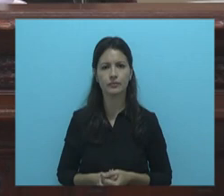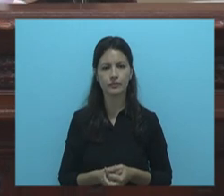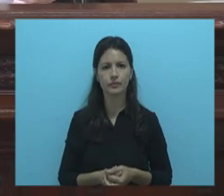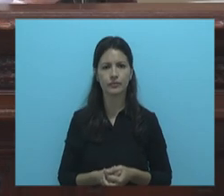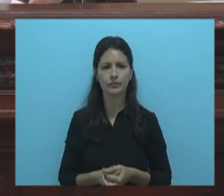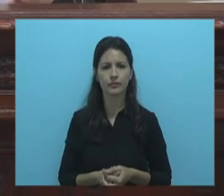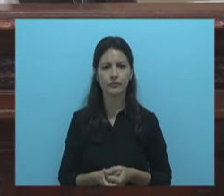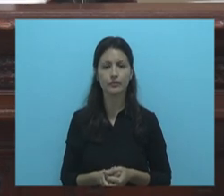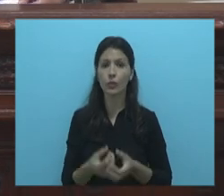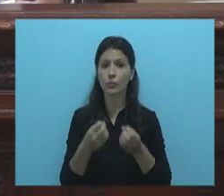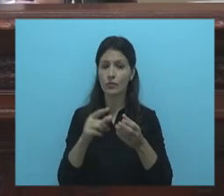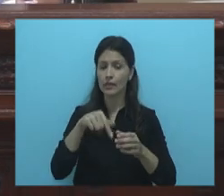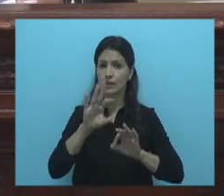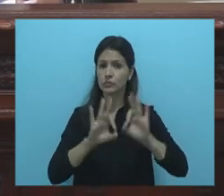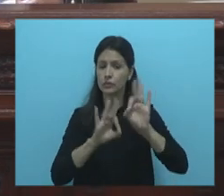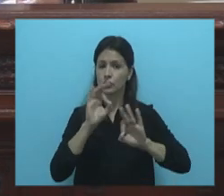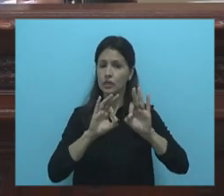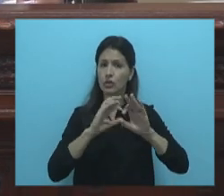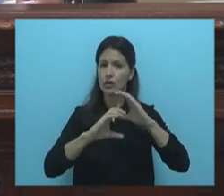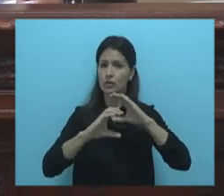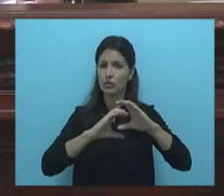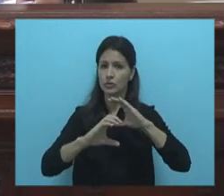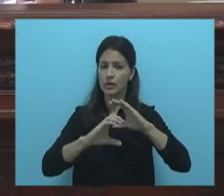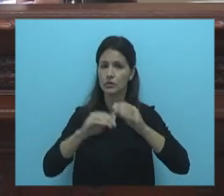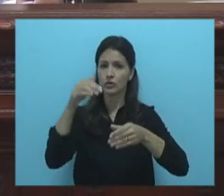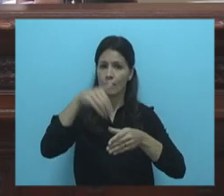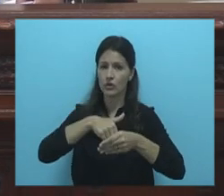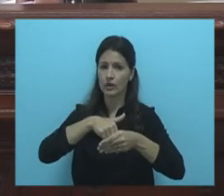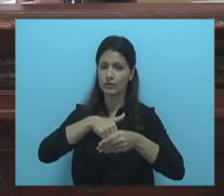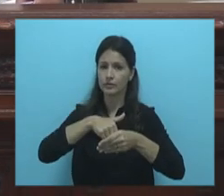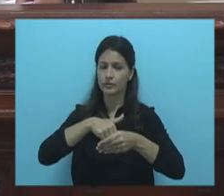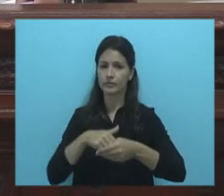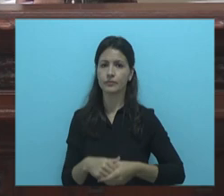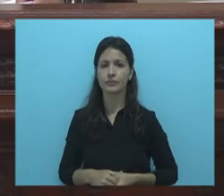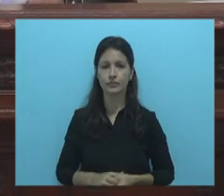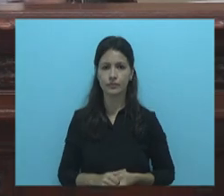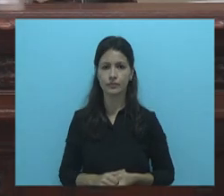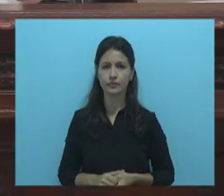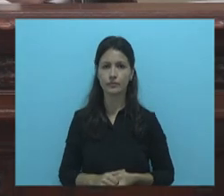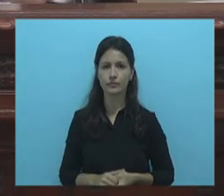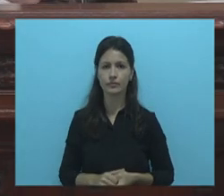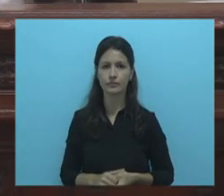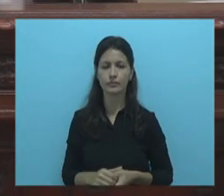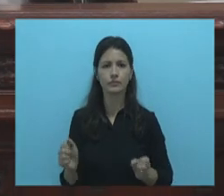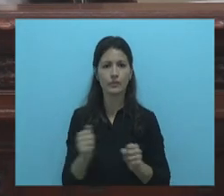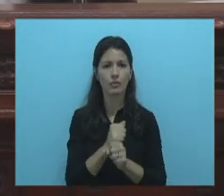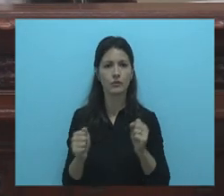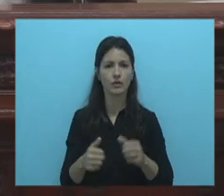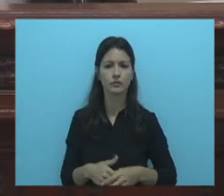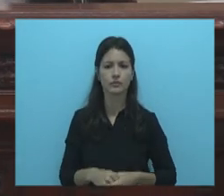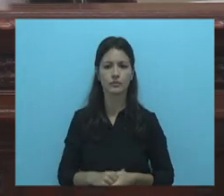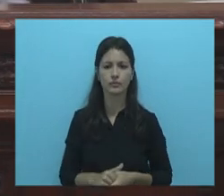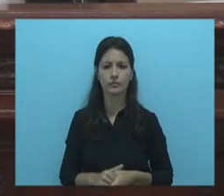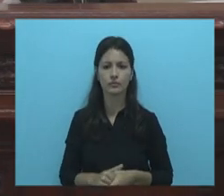Voy entonces a poner a consideración el proyecto de comunicación. A votación, resulta